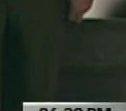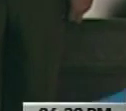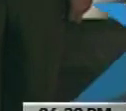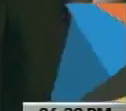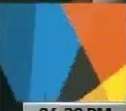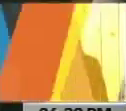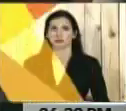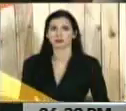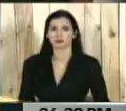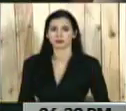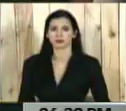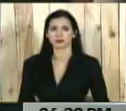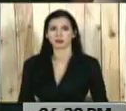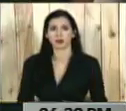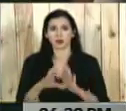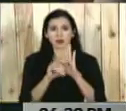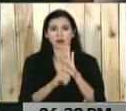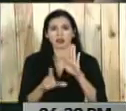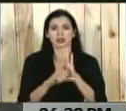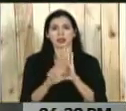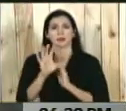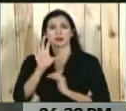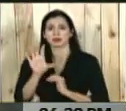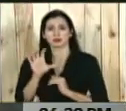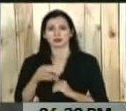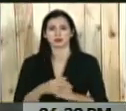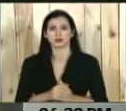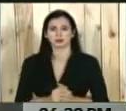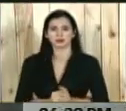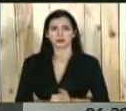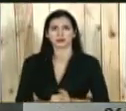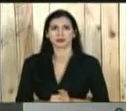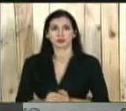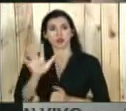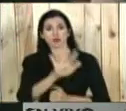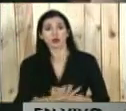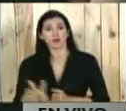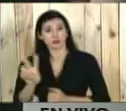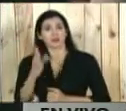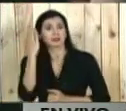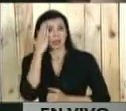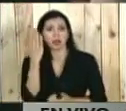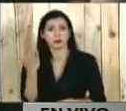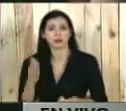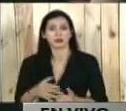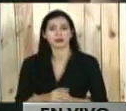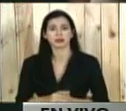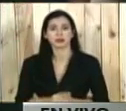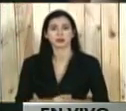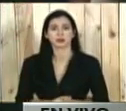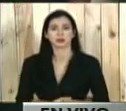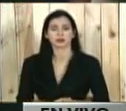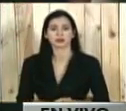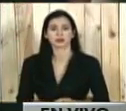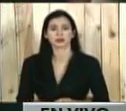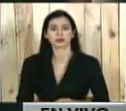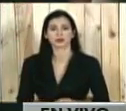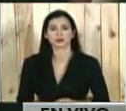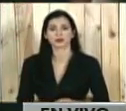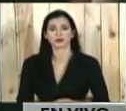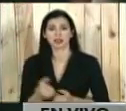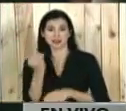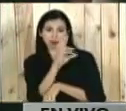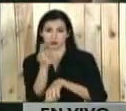desde la Constitución, desde la legalidad del país. Toda Venezuela sabe que La